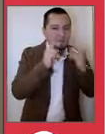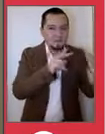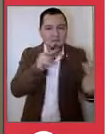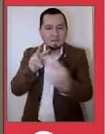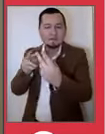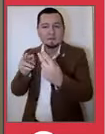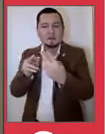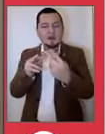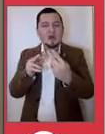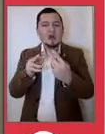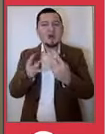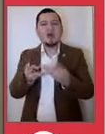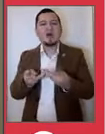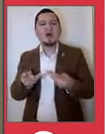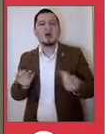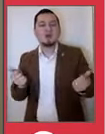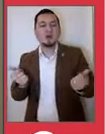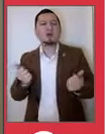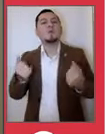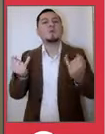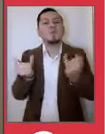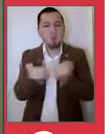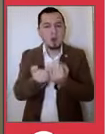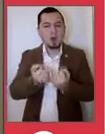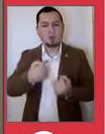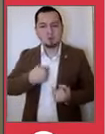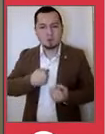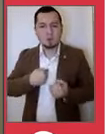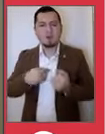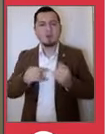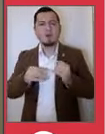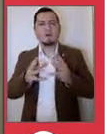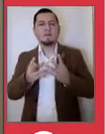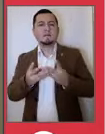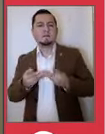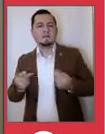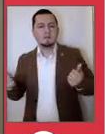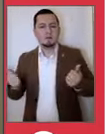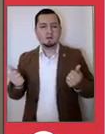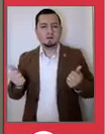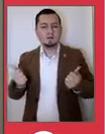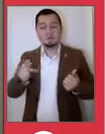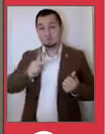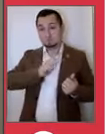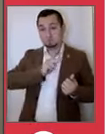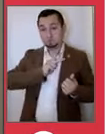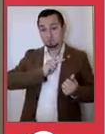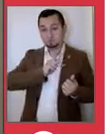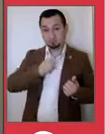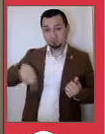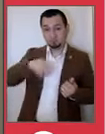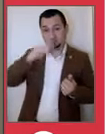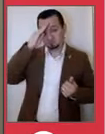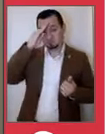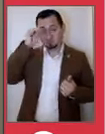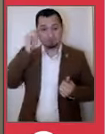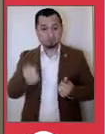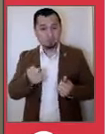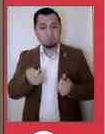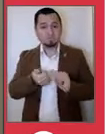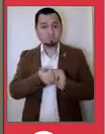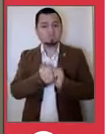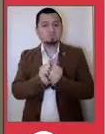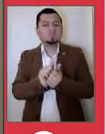relajamos me incluyo relajamos las medidas sanitarias y eso evidentemente nos está